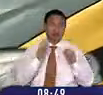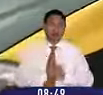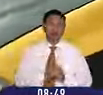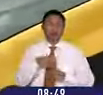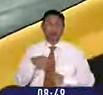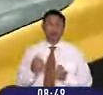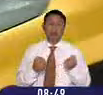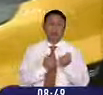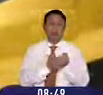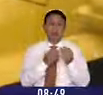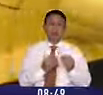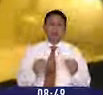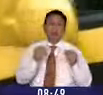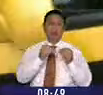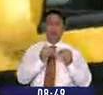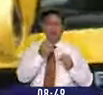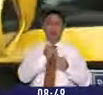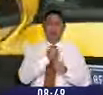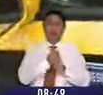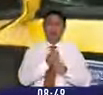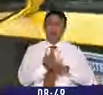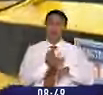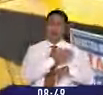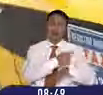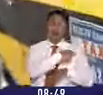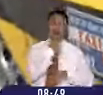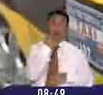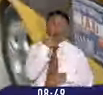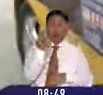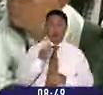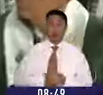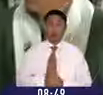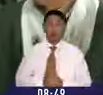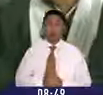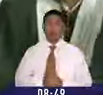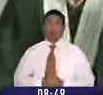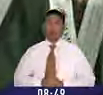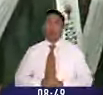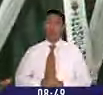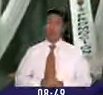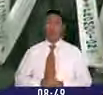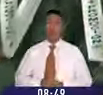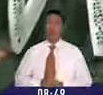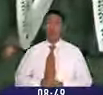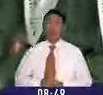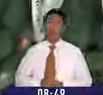apuestan por hacer actividades que antes solo eran para hombres. Informó Valeria Navarro.